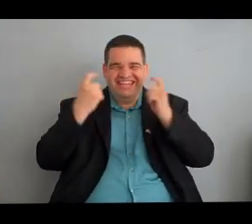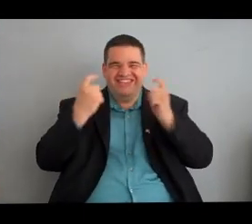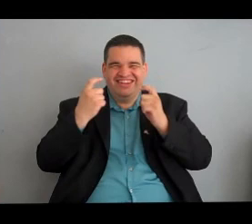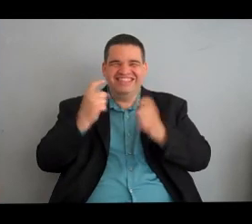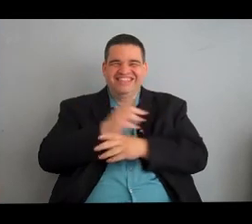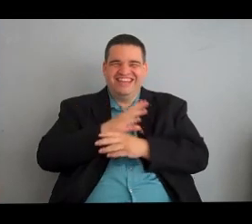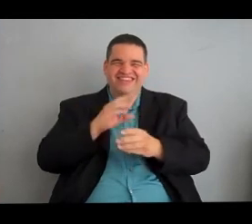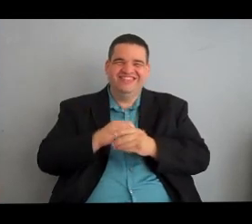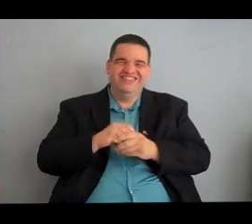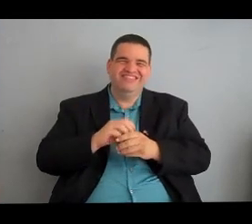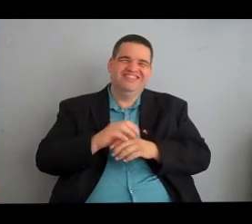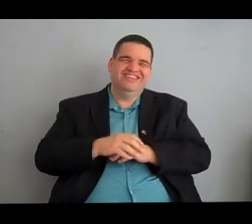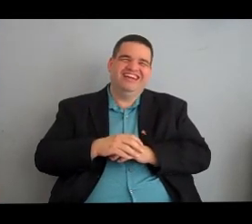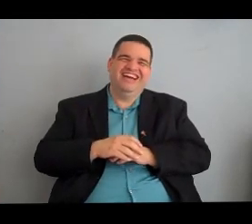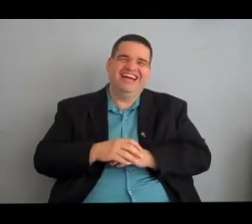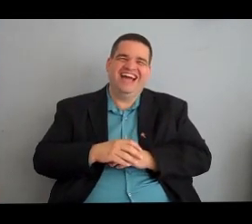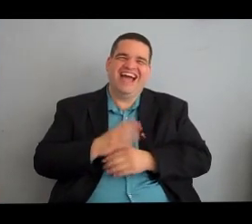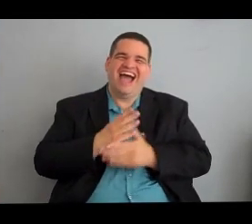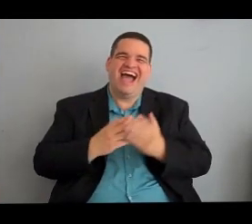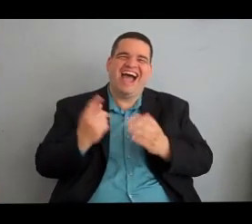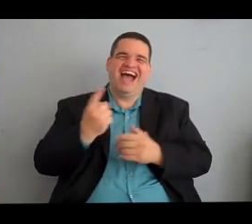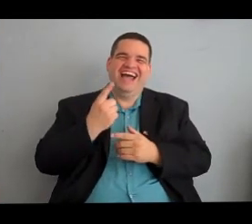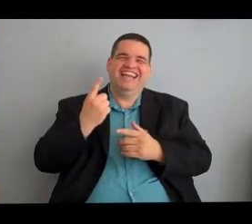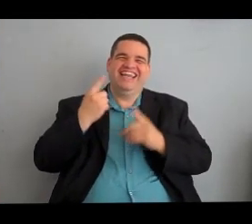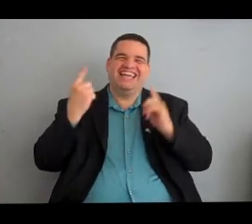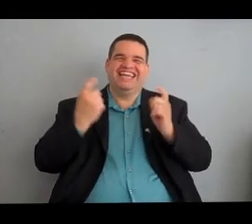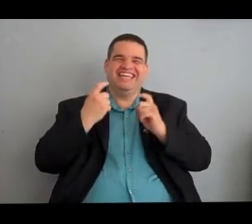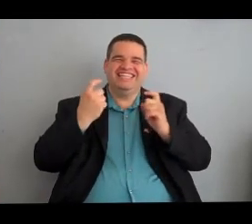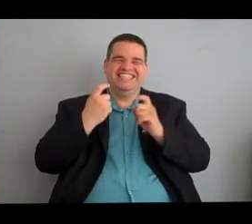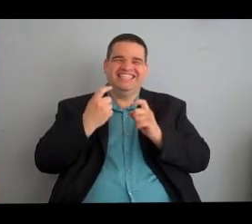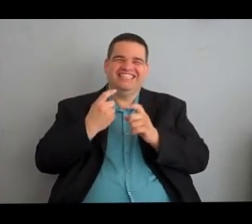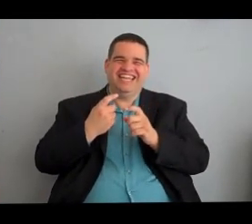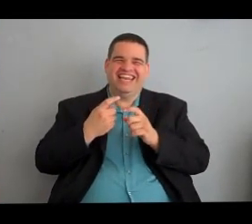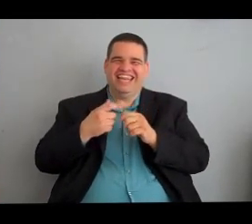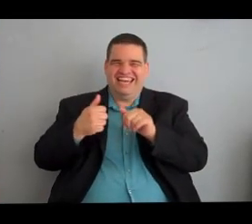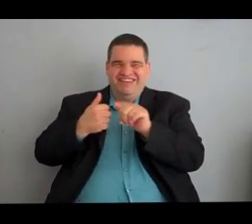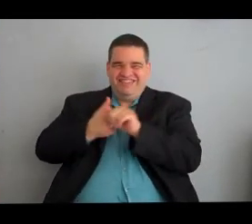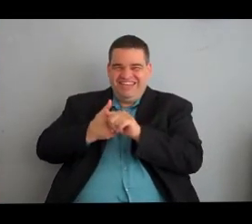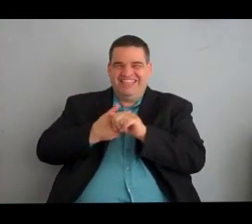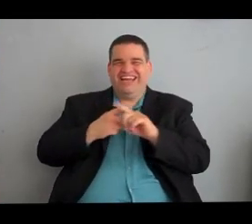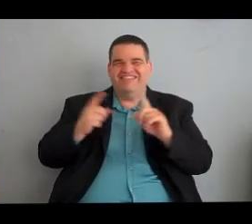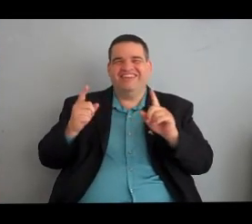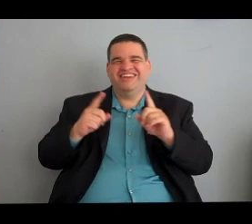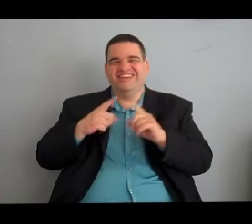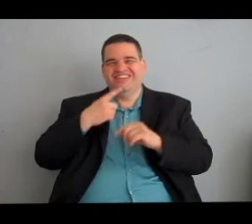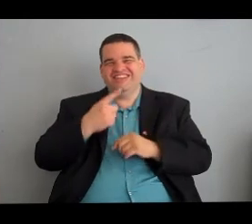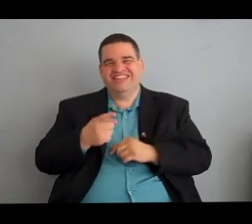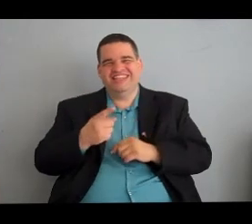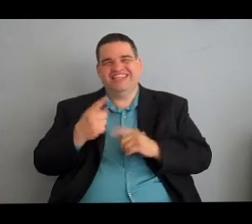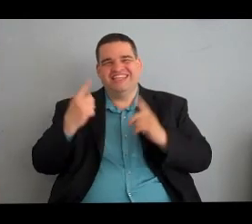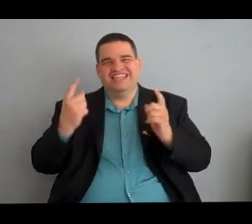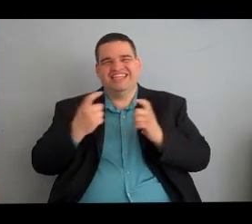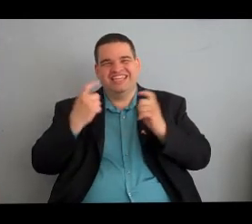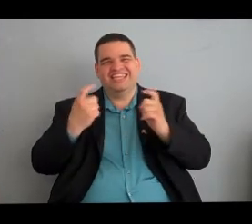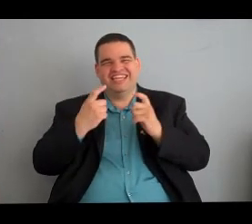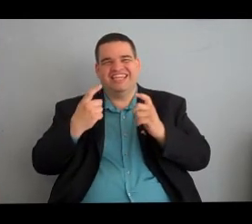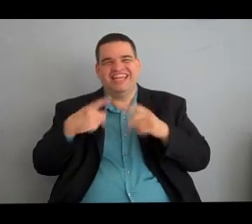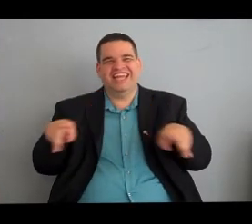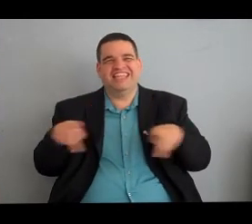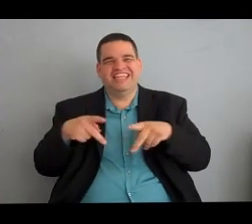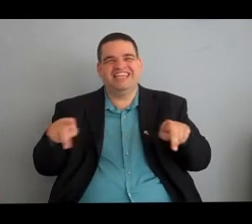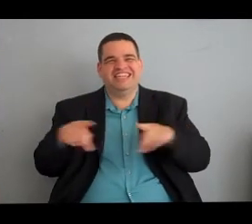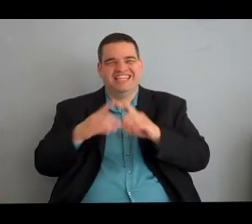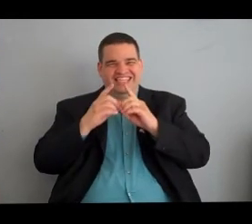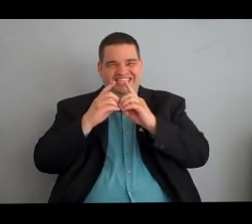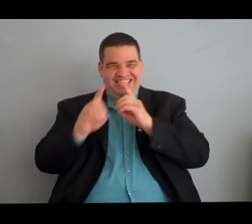Hay alguien que celebra detrás tras bastidores, pero está brincando cuando dije que iba a celebrar otra party de divorcio.